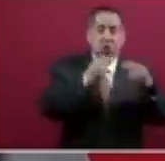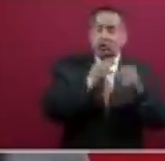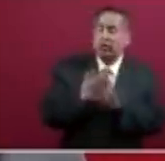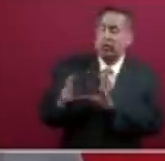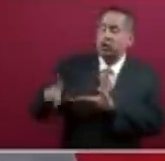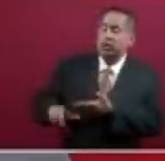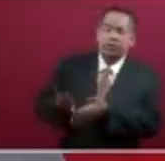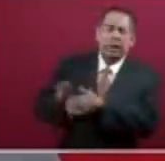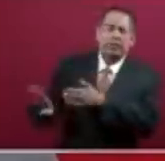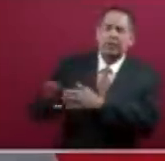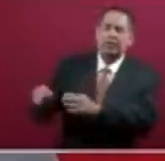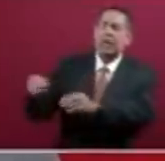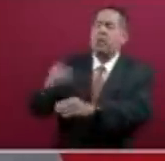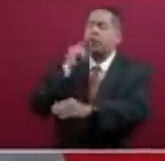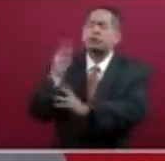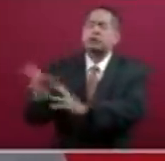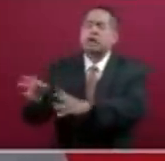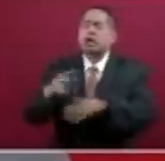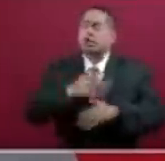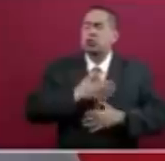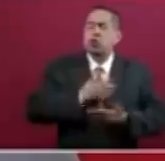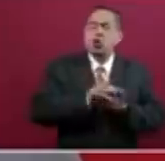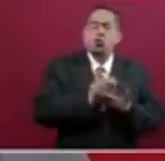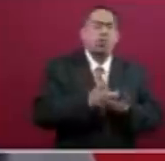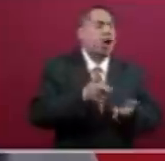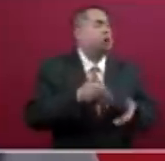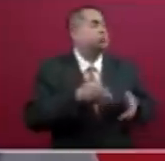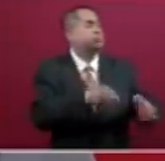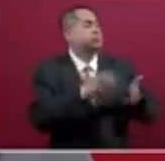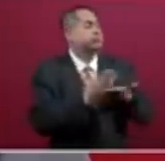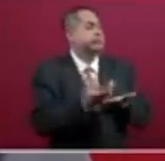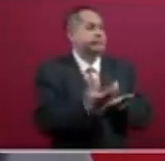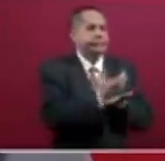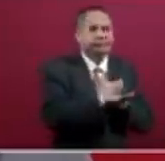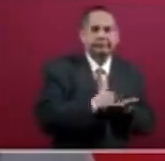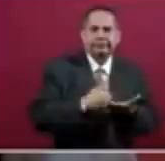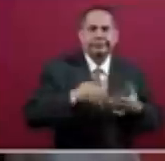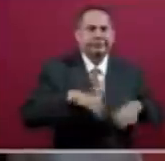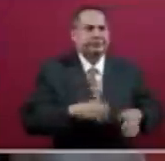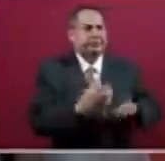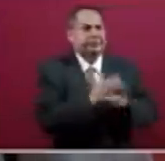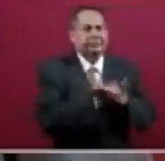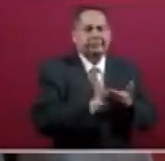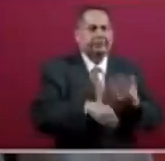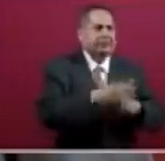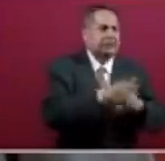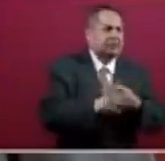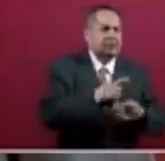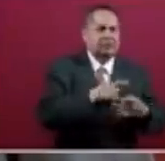se ocupe del desarrollo, porque eso se da solo.